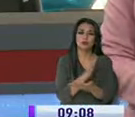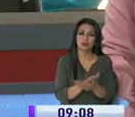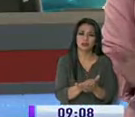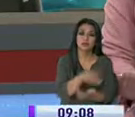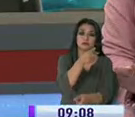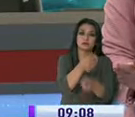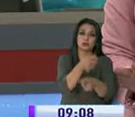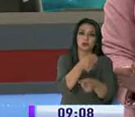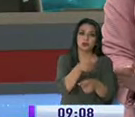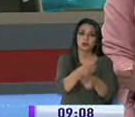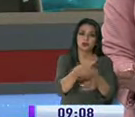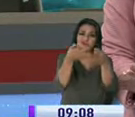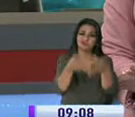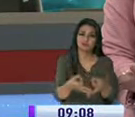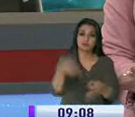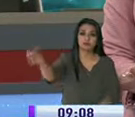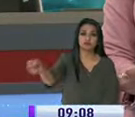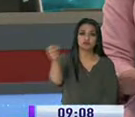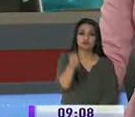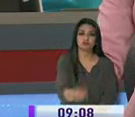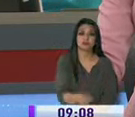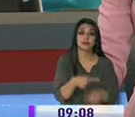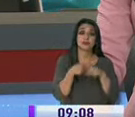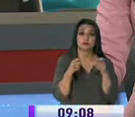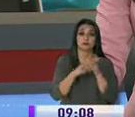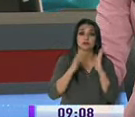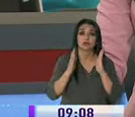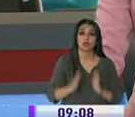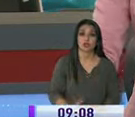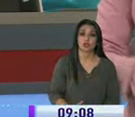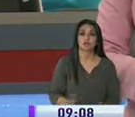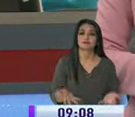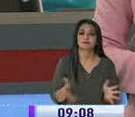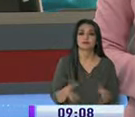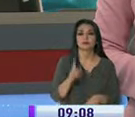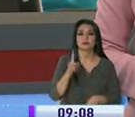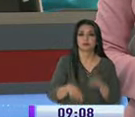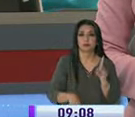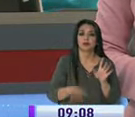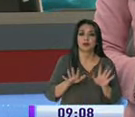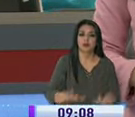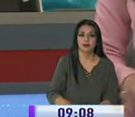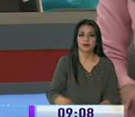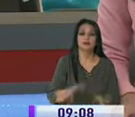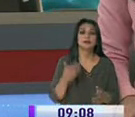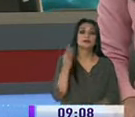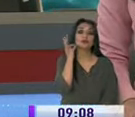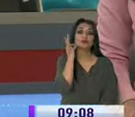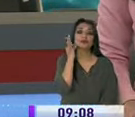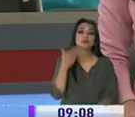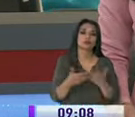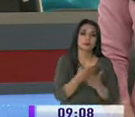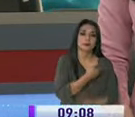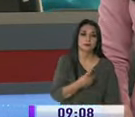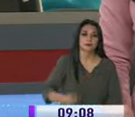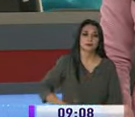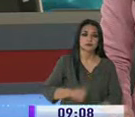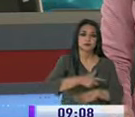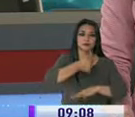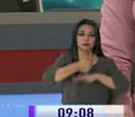no se ha podido concretar la extradición del excontralor del Estado, Carlos Polit. Así lo confirmó la presidenta de la Corte Nacional de Justicia,